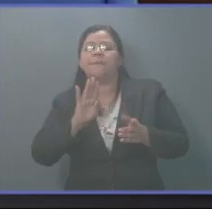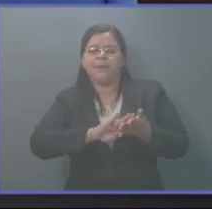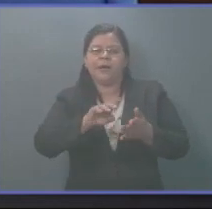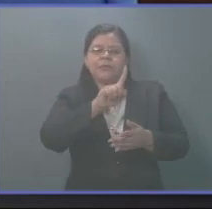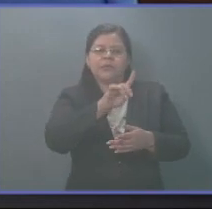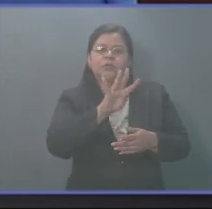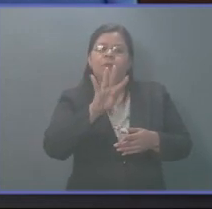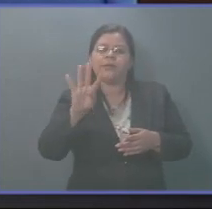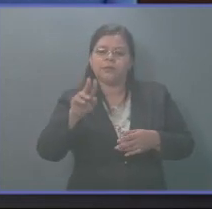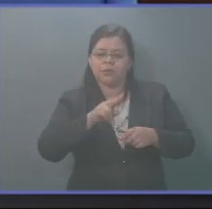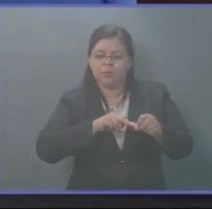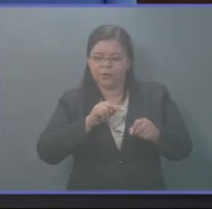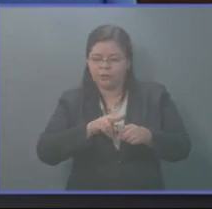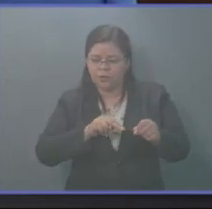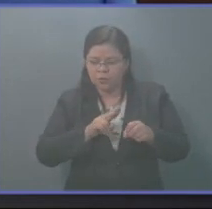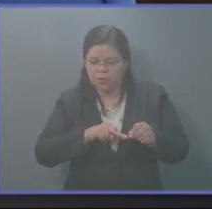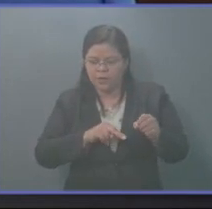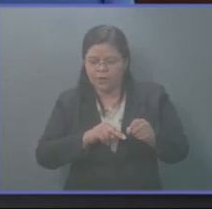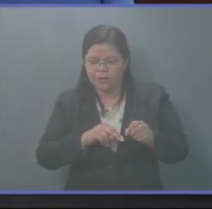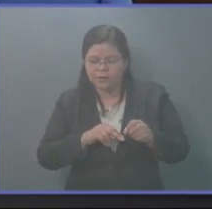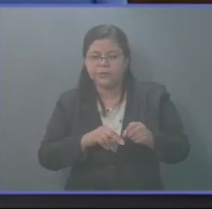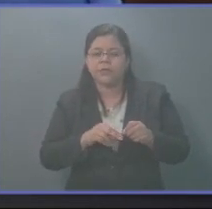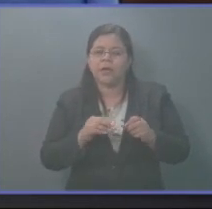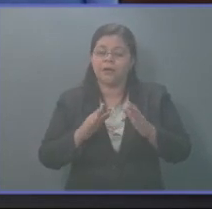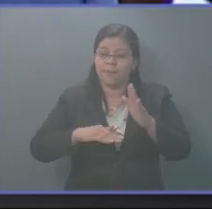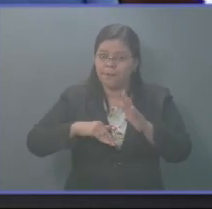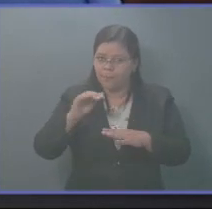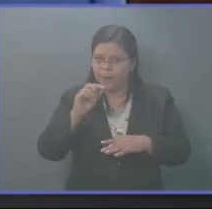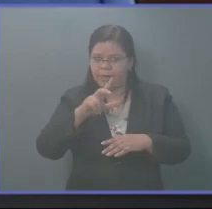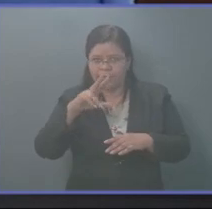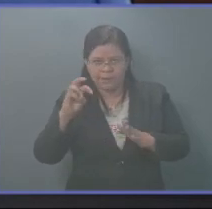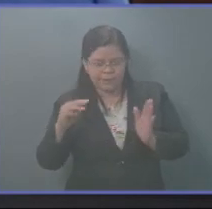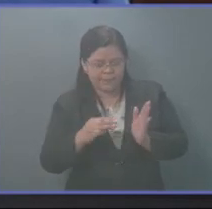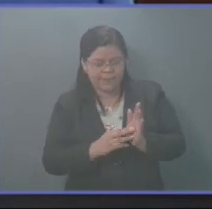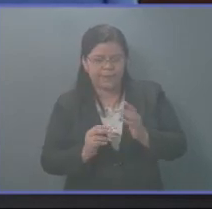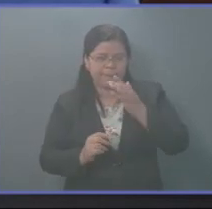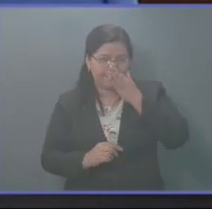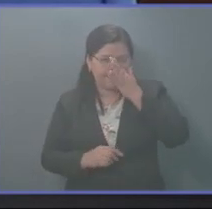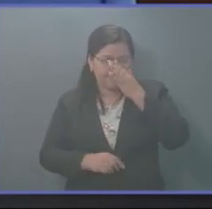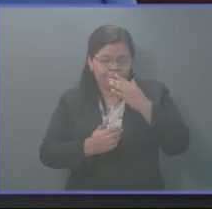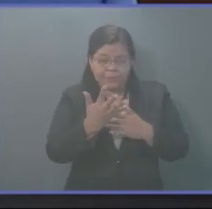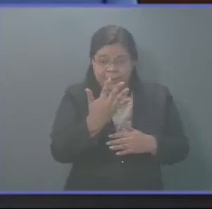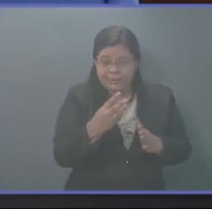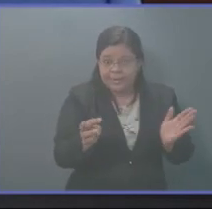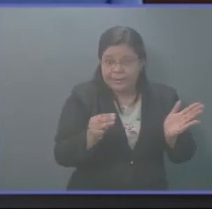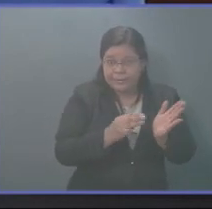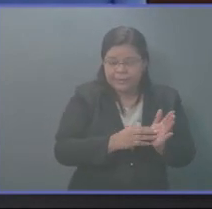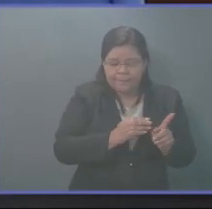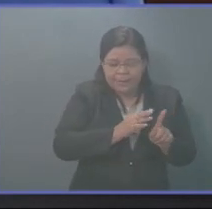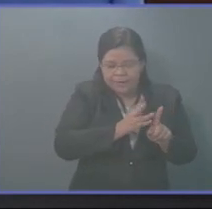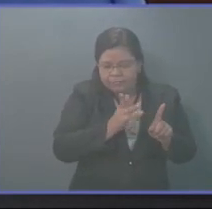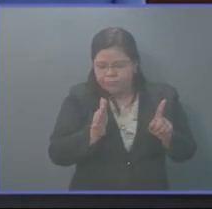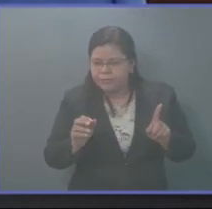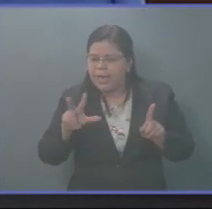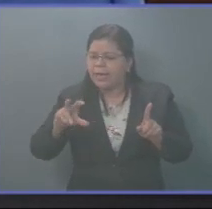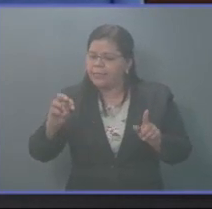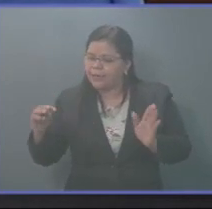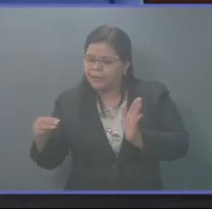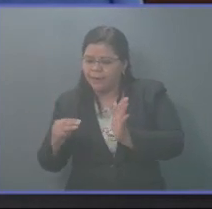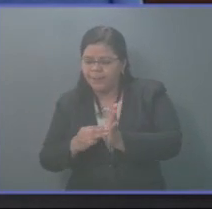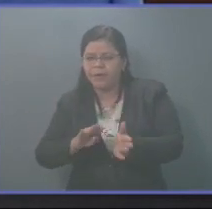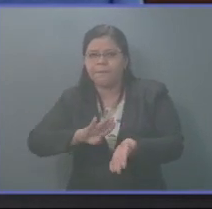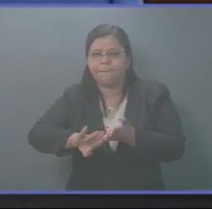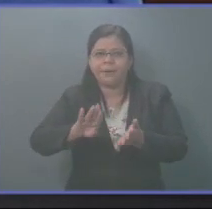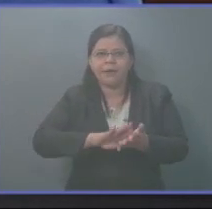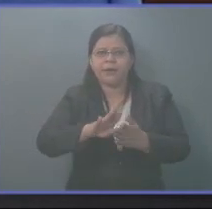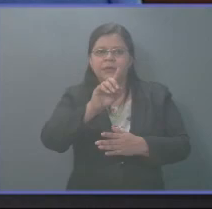más .002 por millar o fracción excedentes a 3,000. De 15,000.01 a $30,000, pagarán una cuota